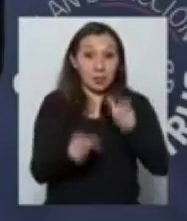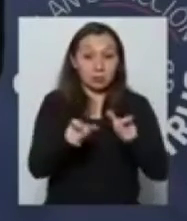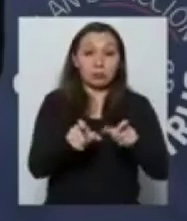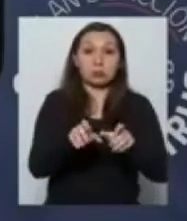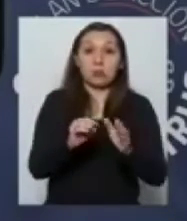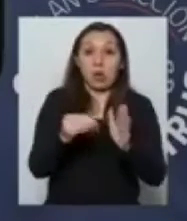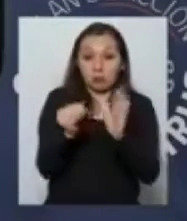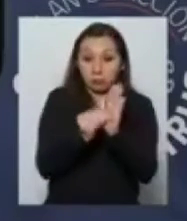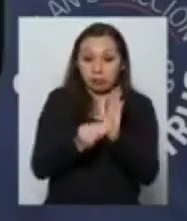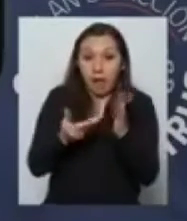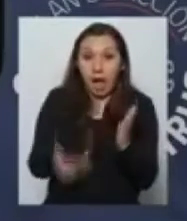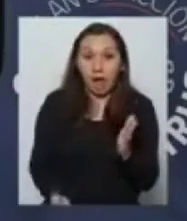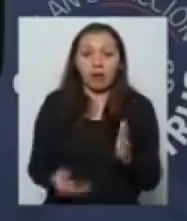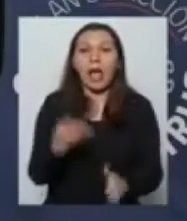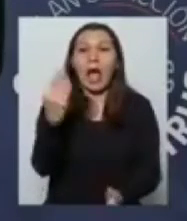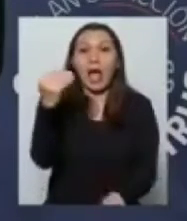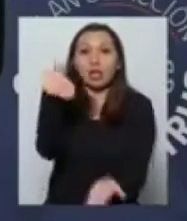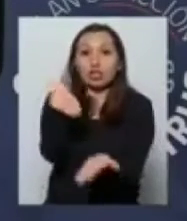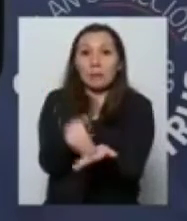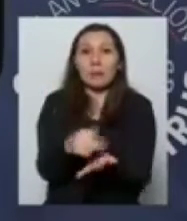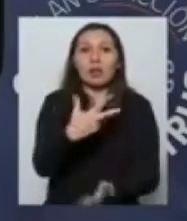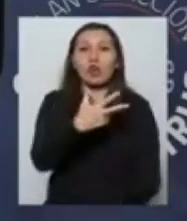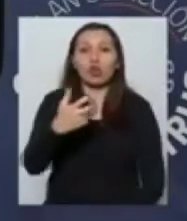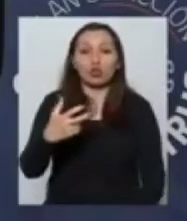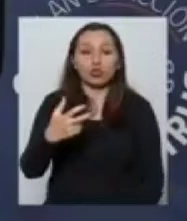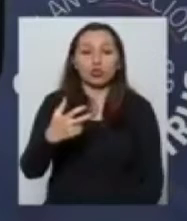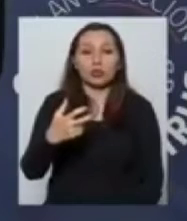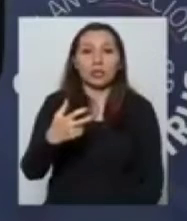confirmados a la fecha entonces son